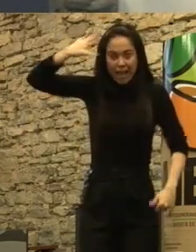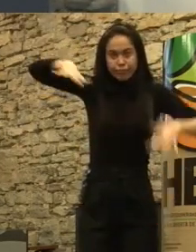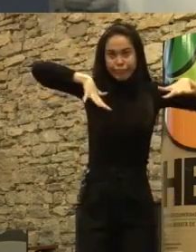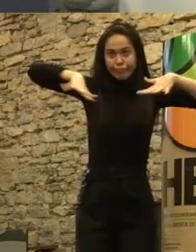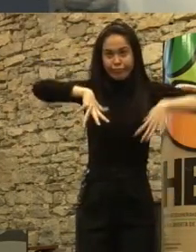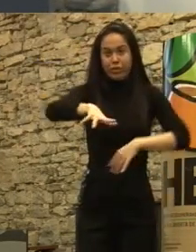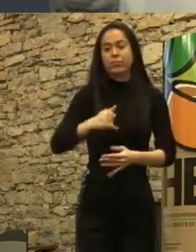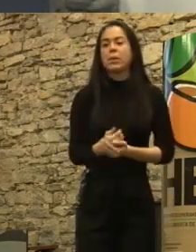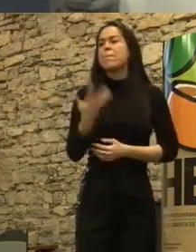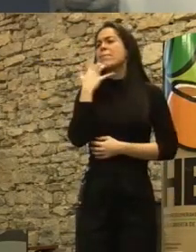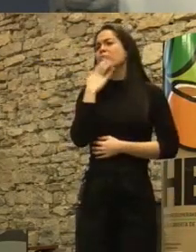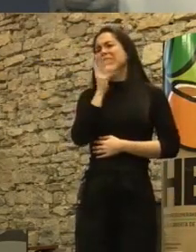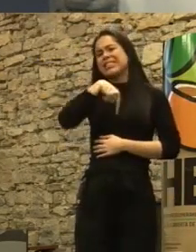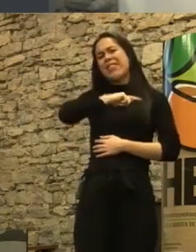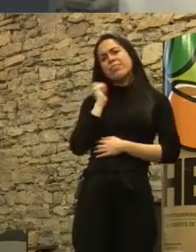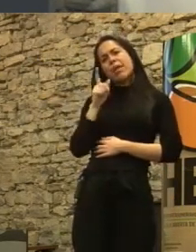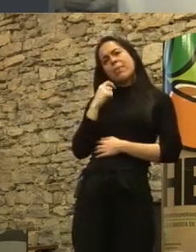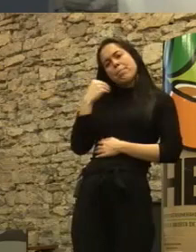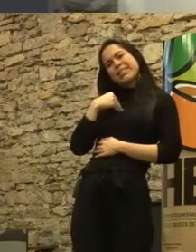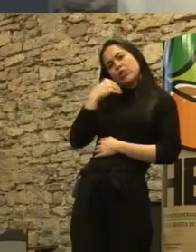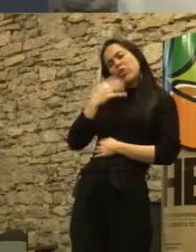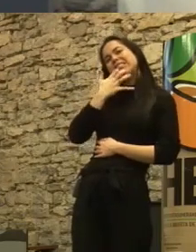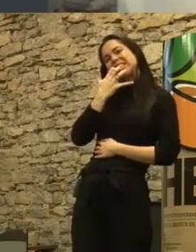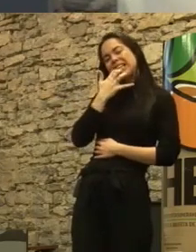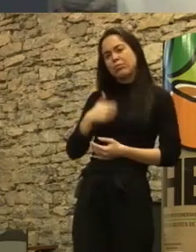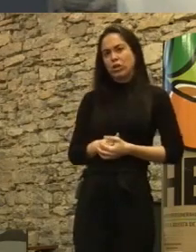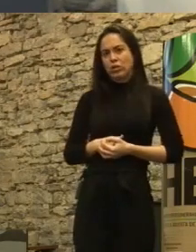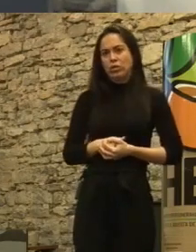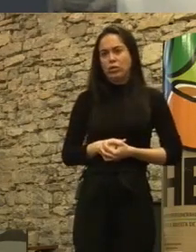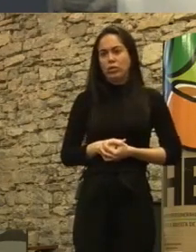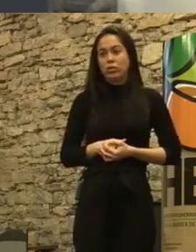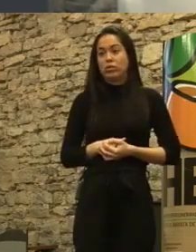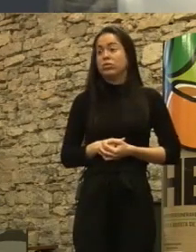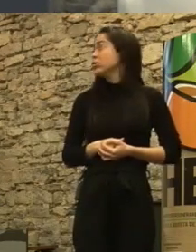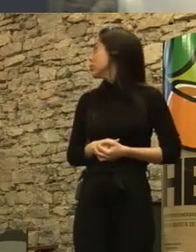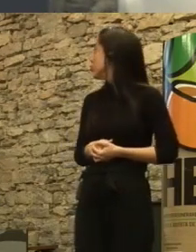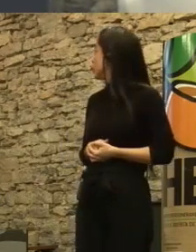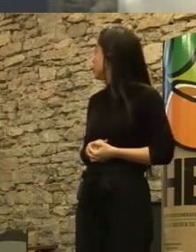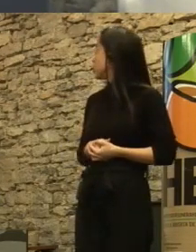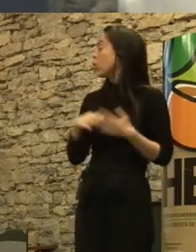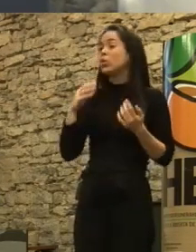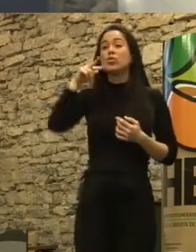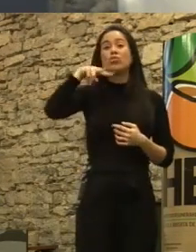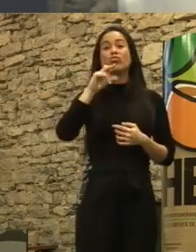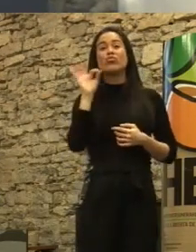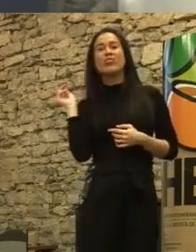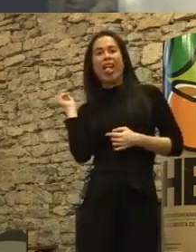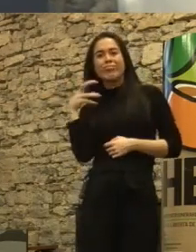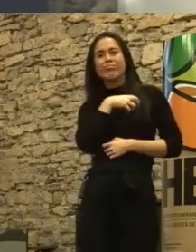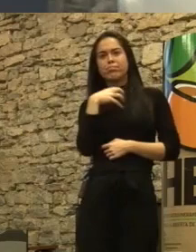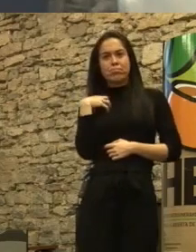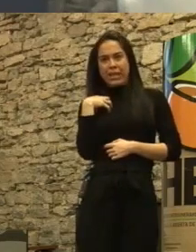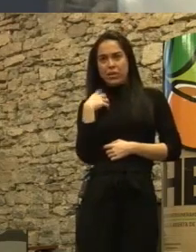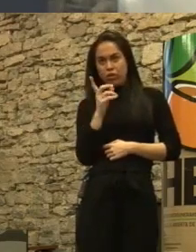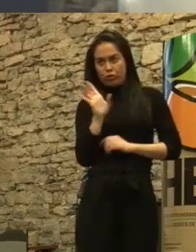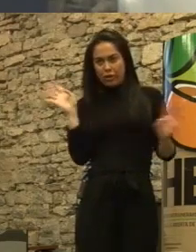Cuando me preguntan un ejemplo clásico, siempre digo Yunus, supongo que la sala está familiarizada con Yunus, un señor que no era banquero en absoluto, y